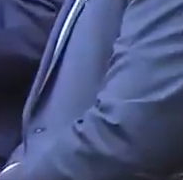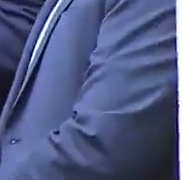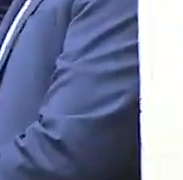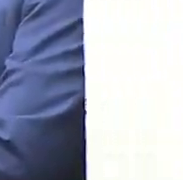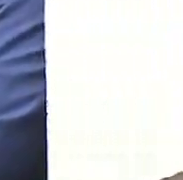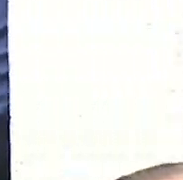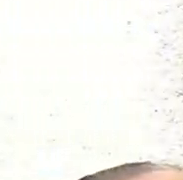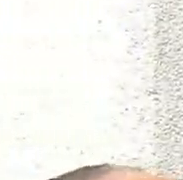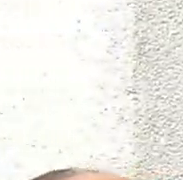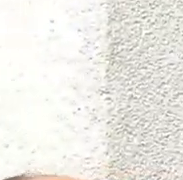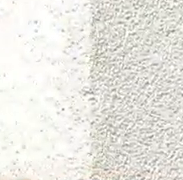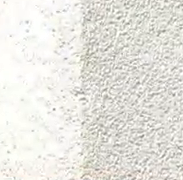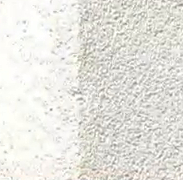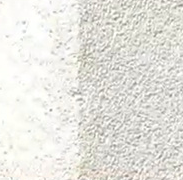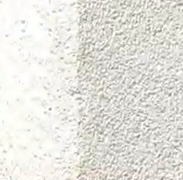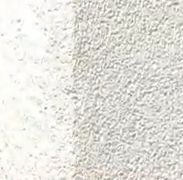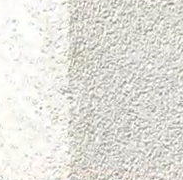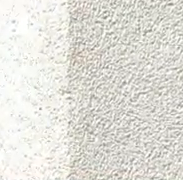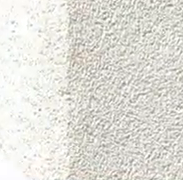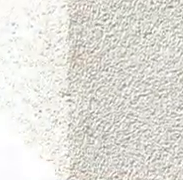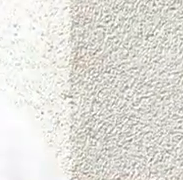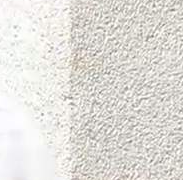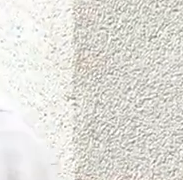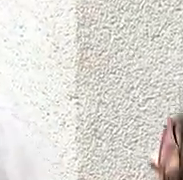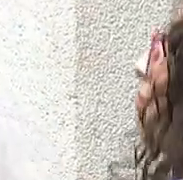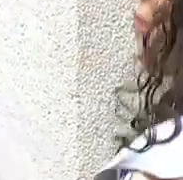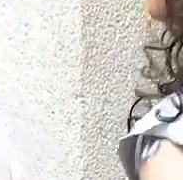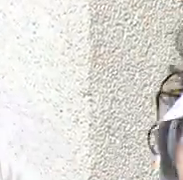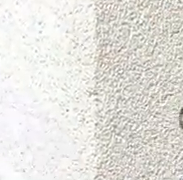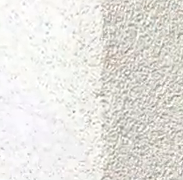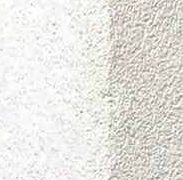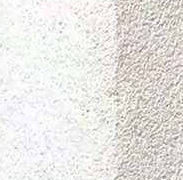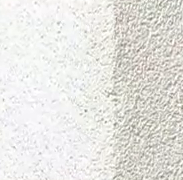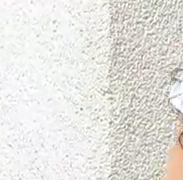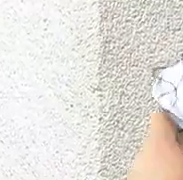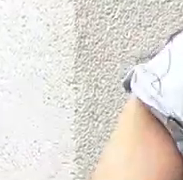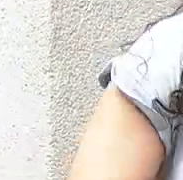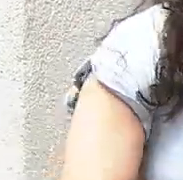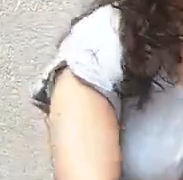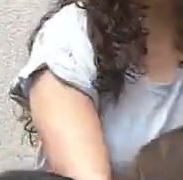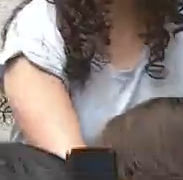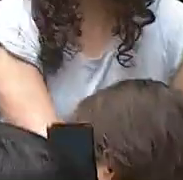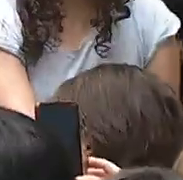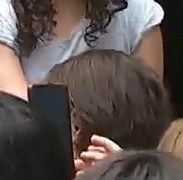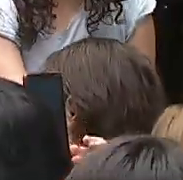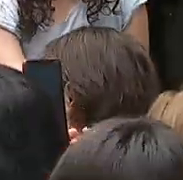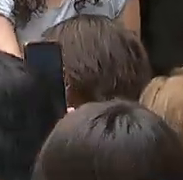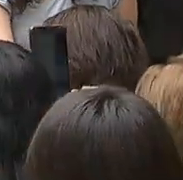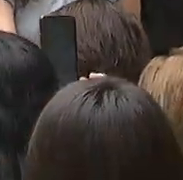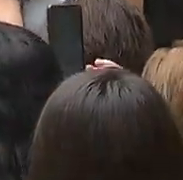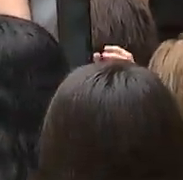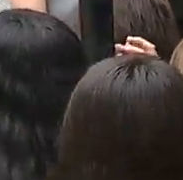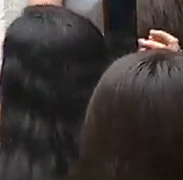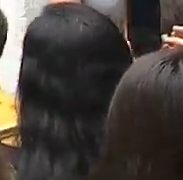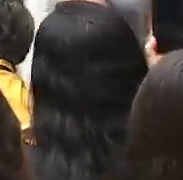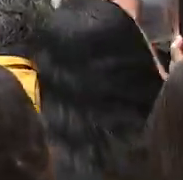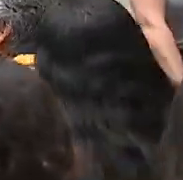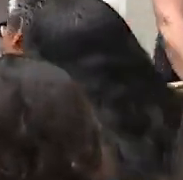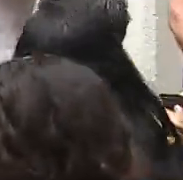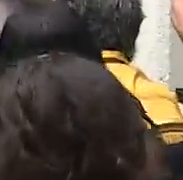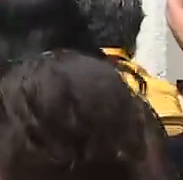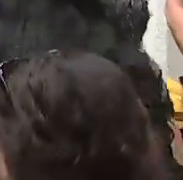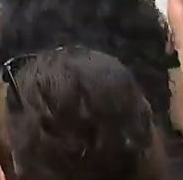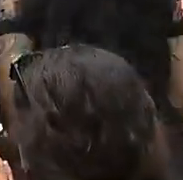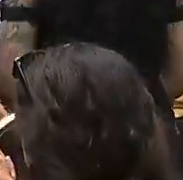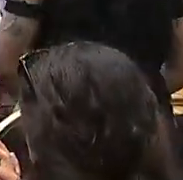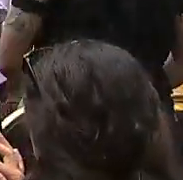actividad en Valparaíso pero efectivamente No es cierto va a estar la atención en este llamado que hace el presidente de la república lo